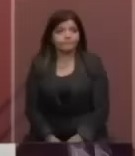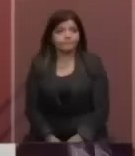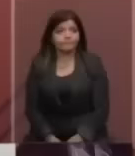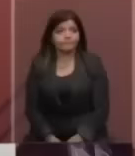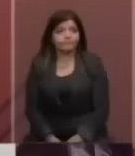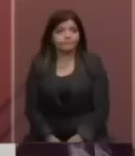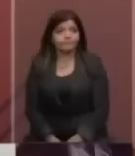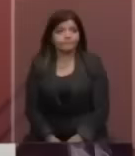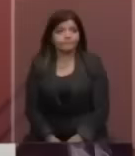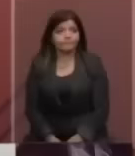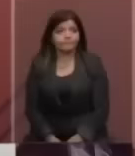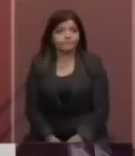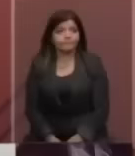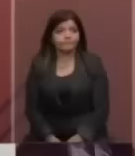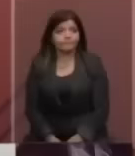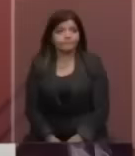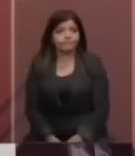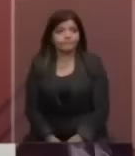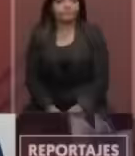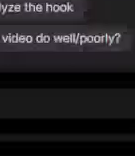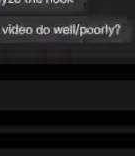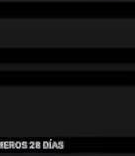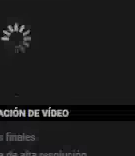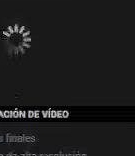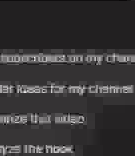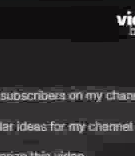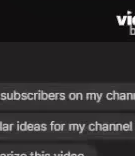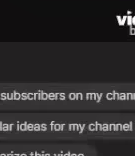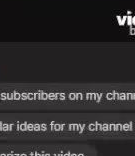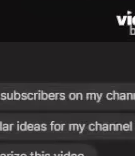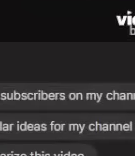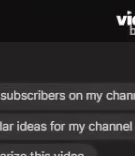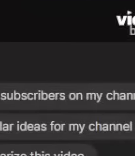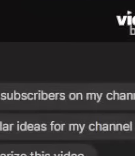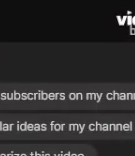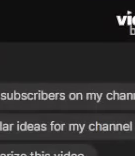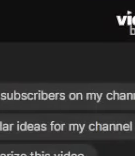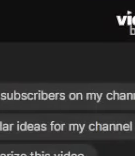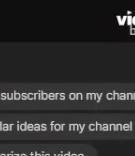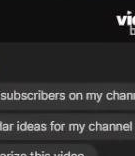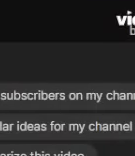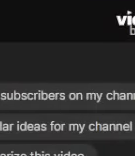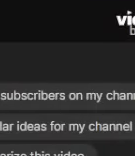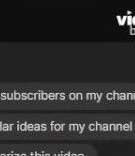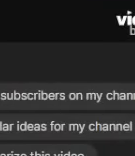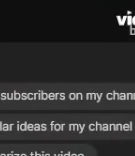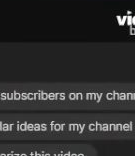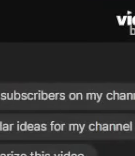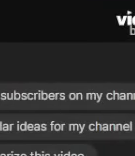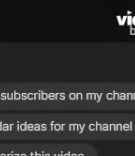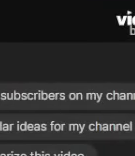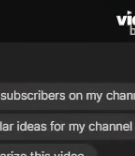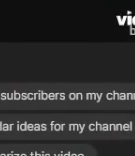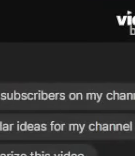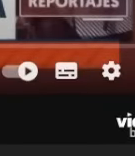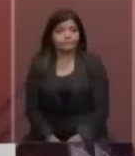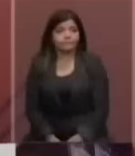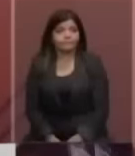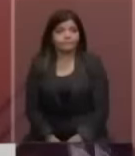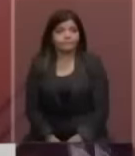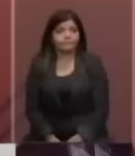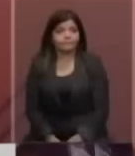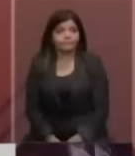denuncia bueno empezamos con la noticia no s que pasó hace un día con arma de